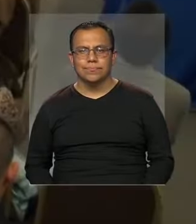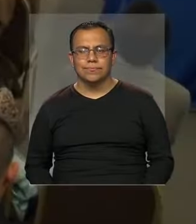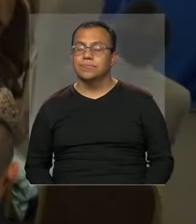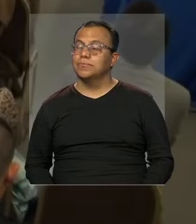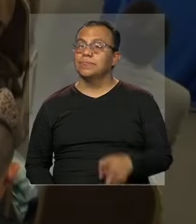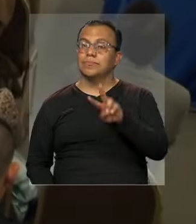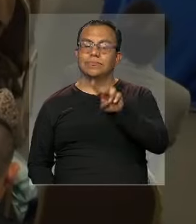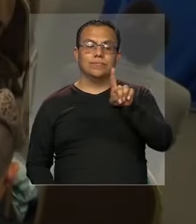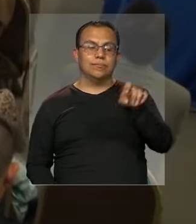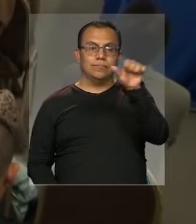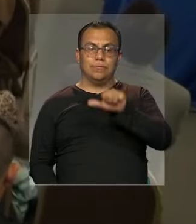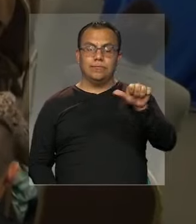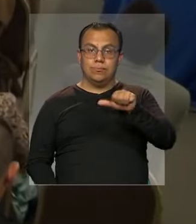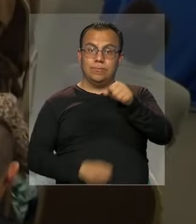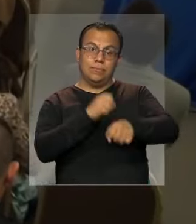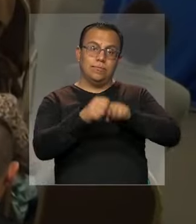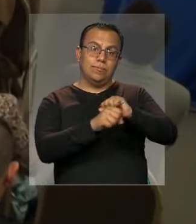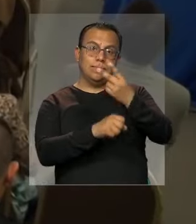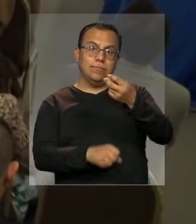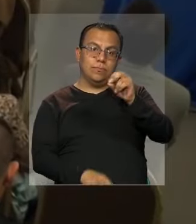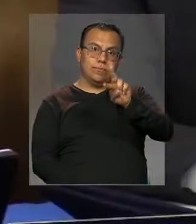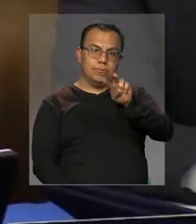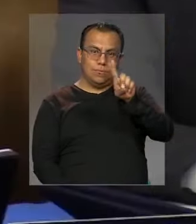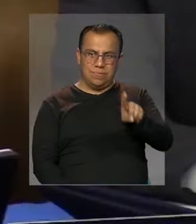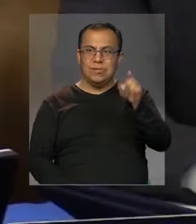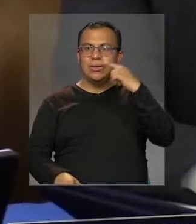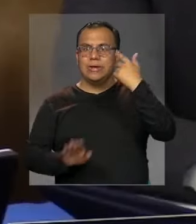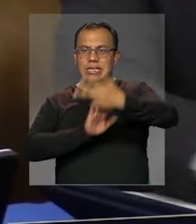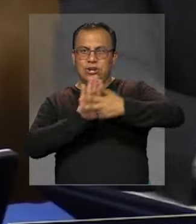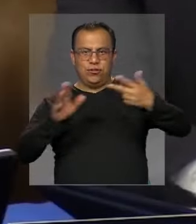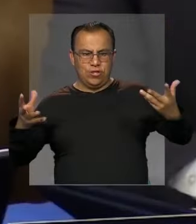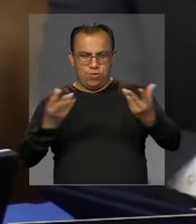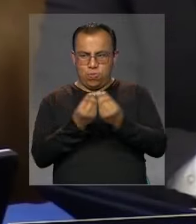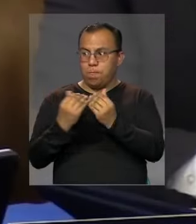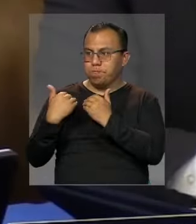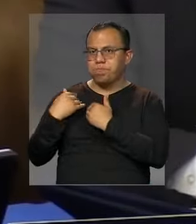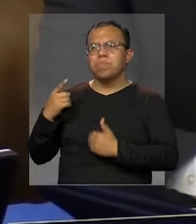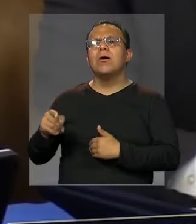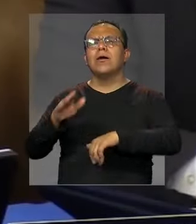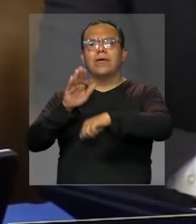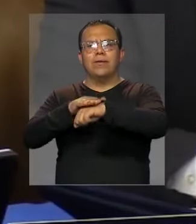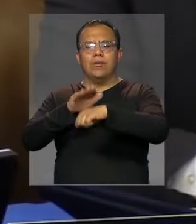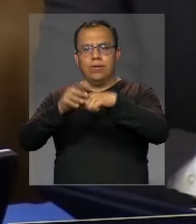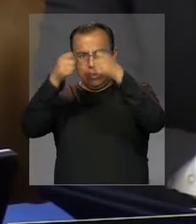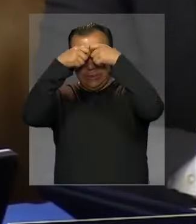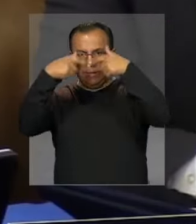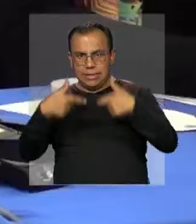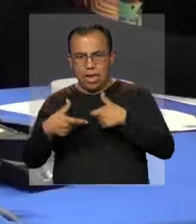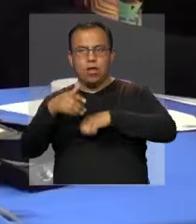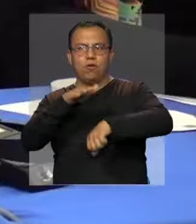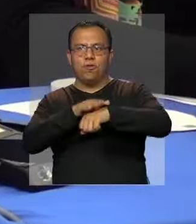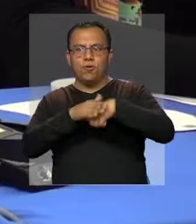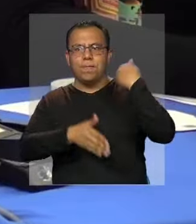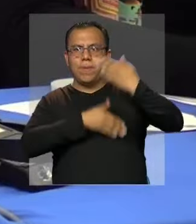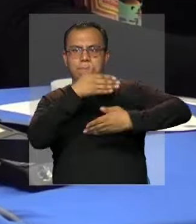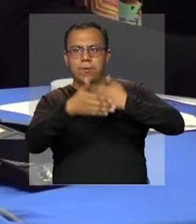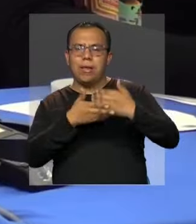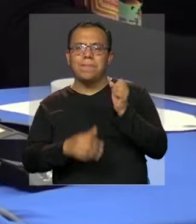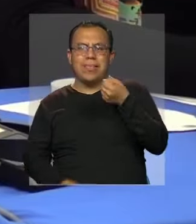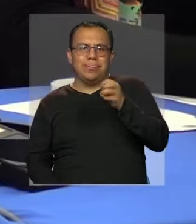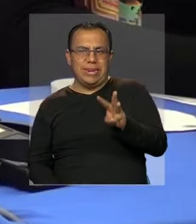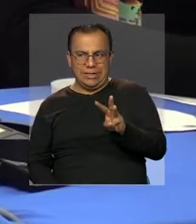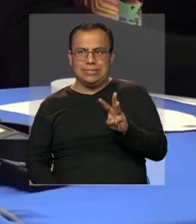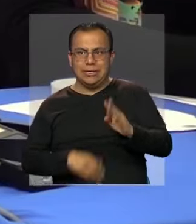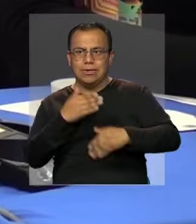El 26 de agosto de 2021, la Corte Interamericana de Derechos Humanos le ordenó al Estado colombiano ejecutar 13 medidas